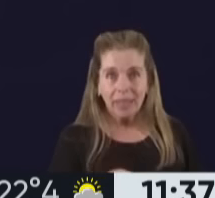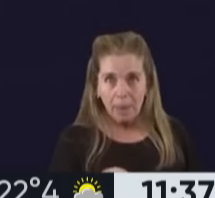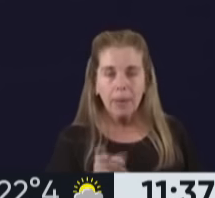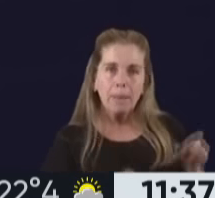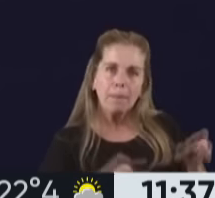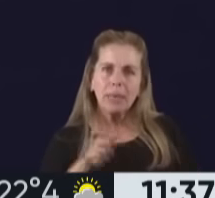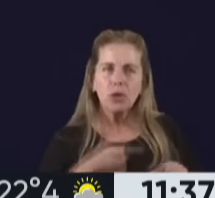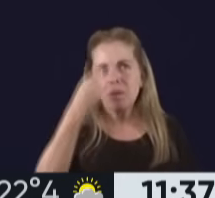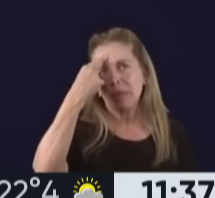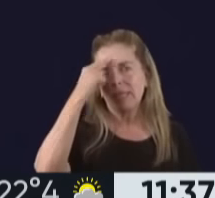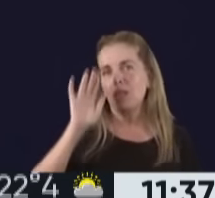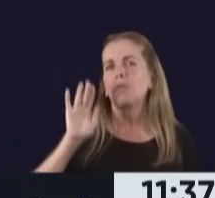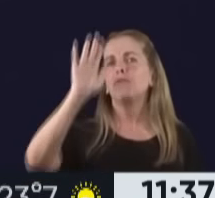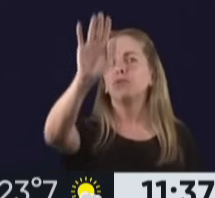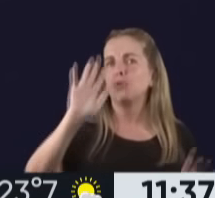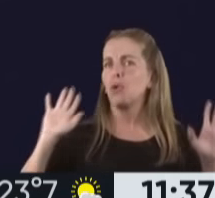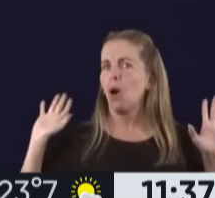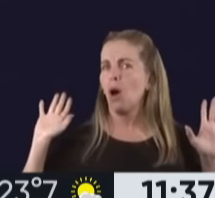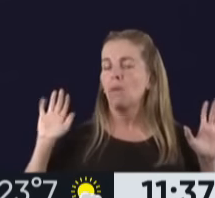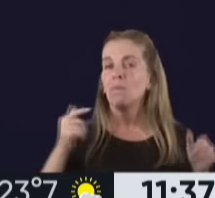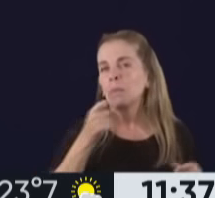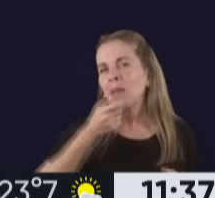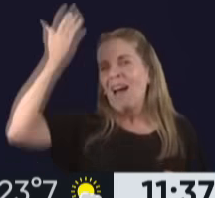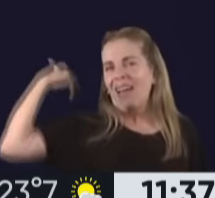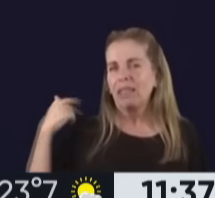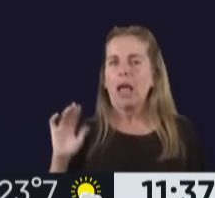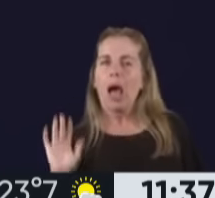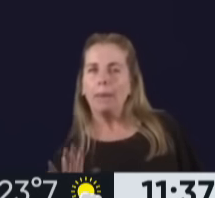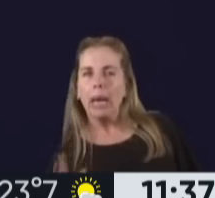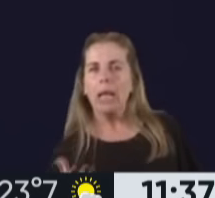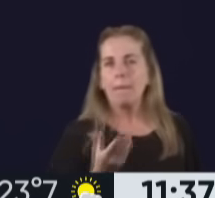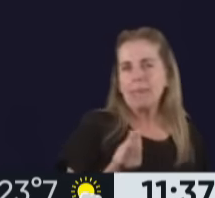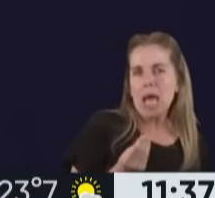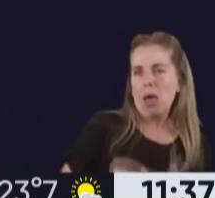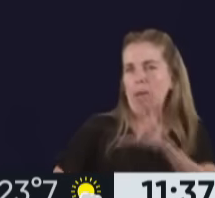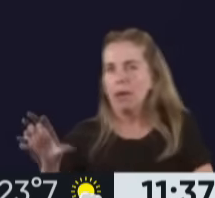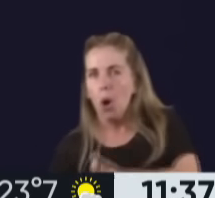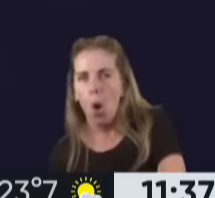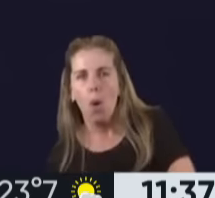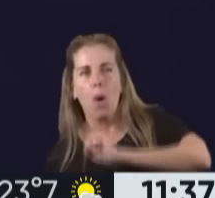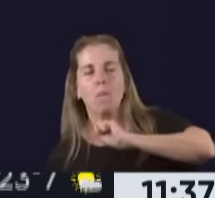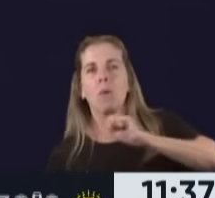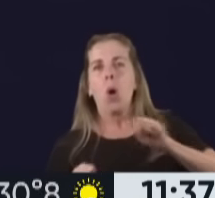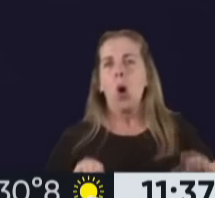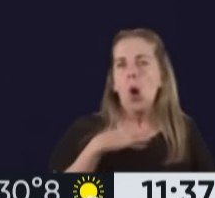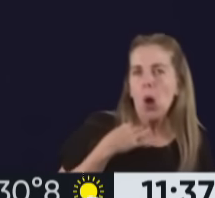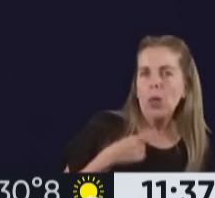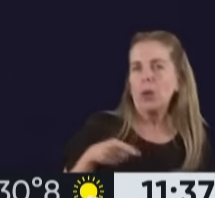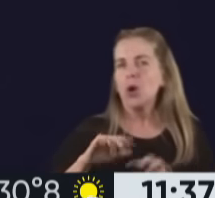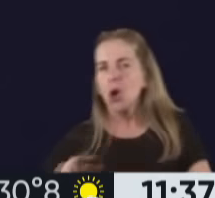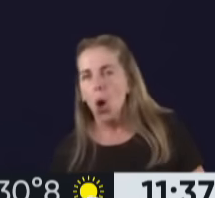dedicaron a debatir el futuro. No hay amenazas de saqueos ni agresiones con 14 toneladas de piedras ni desorden en las